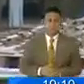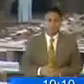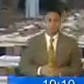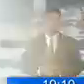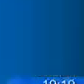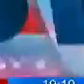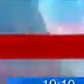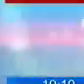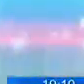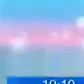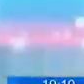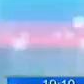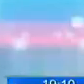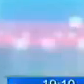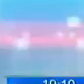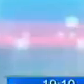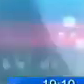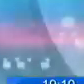Romero.